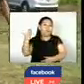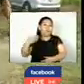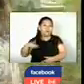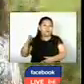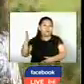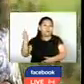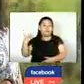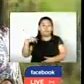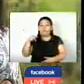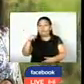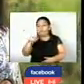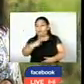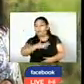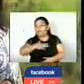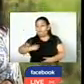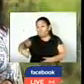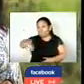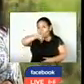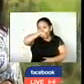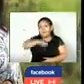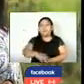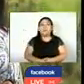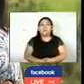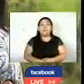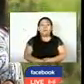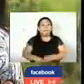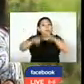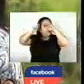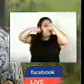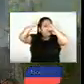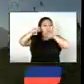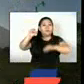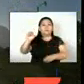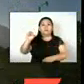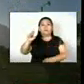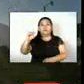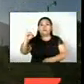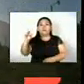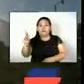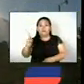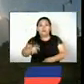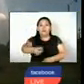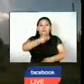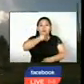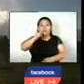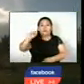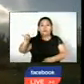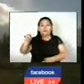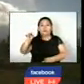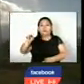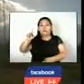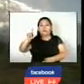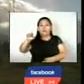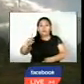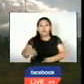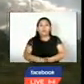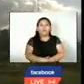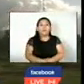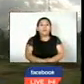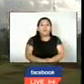encantará con imágenes de Eric Alfaro Julio Guevara olores y